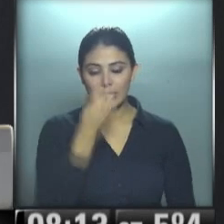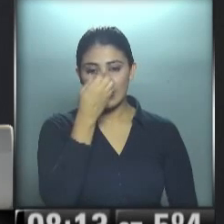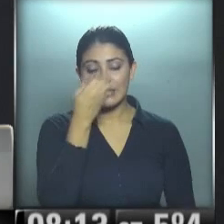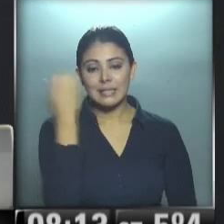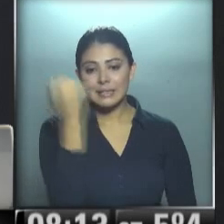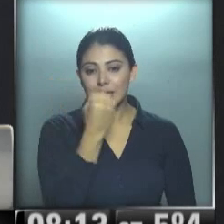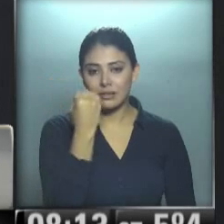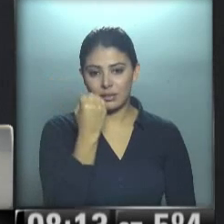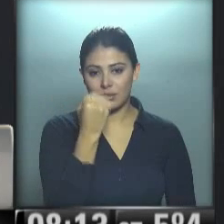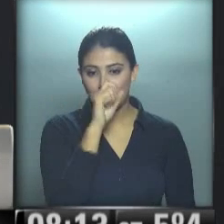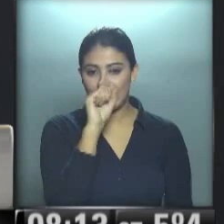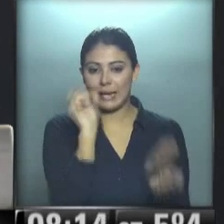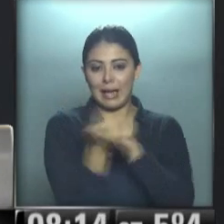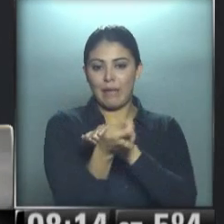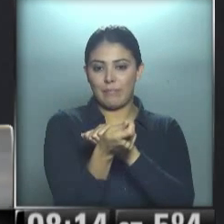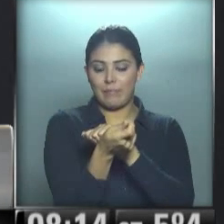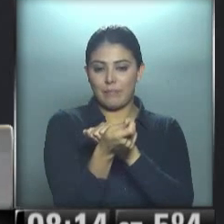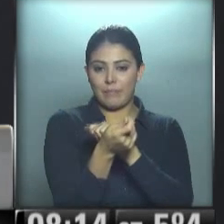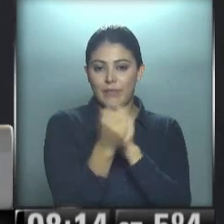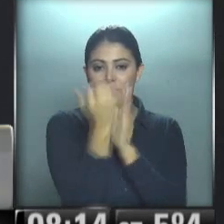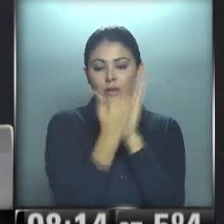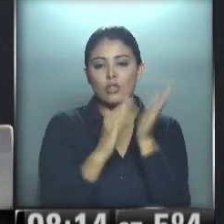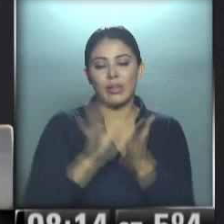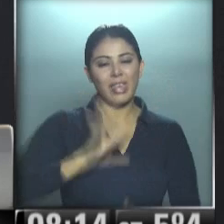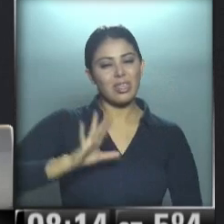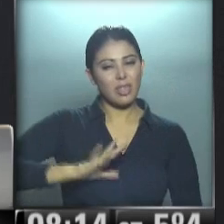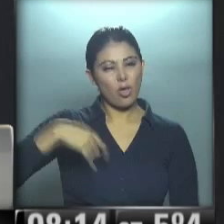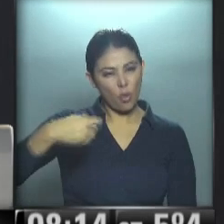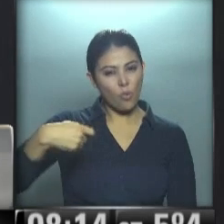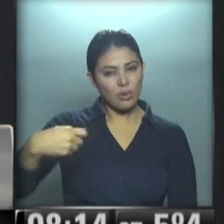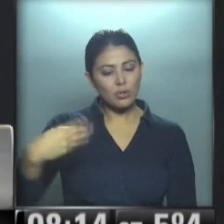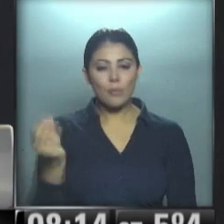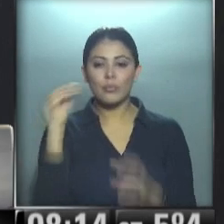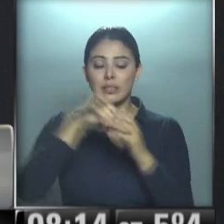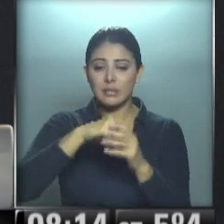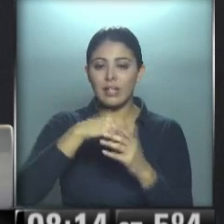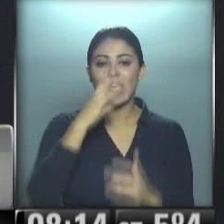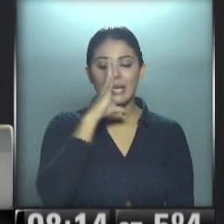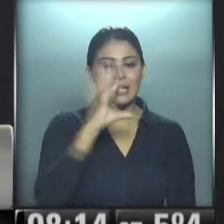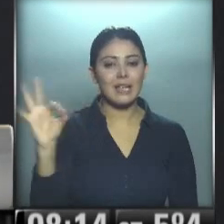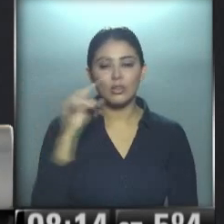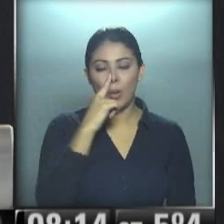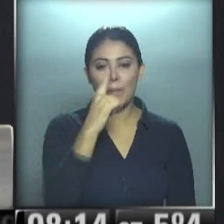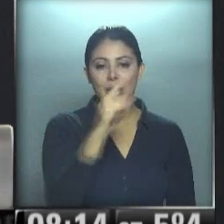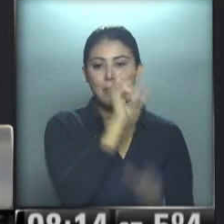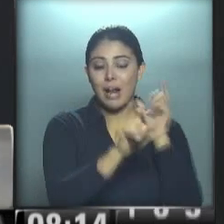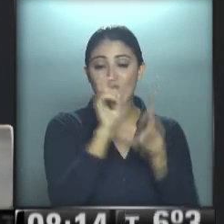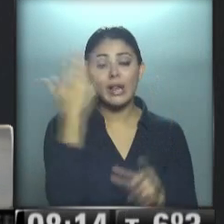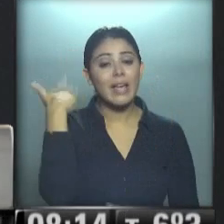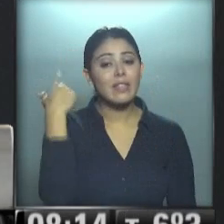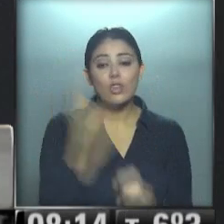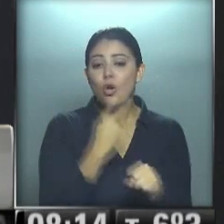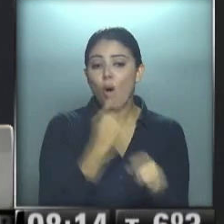la reforma previsional desde el punto de vista de la moratoria para la incorporación de casi 500.000 personas que no han podido